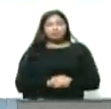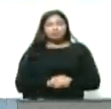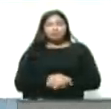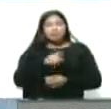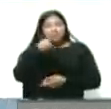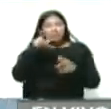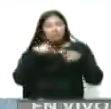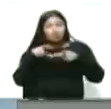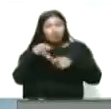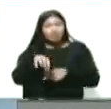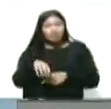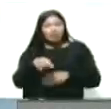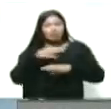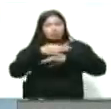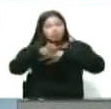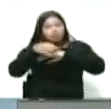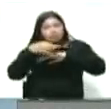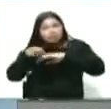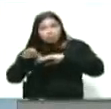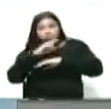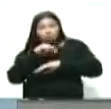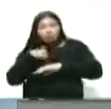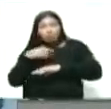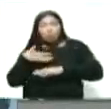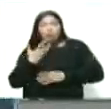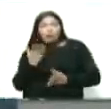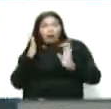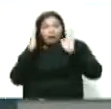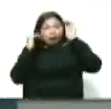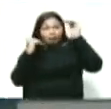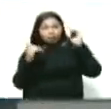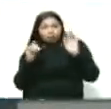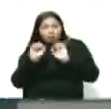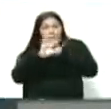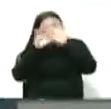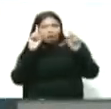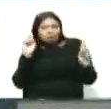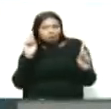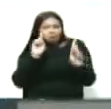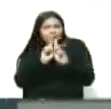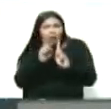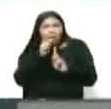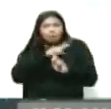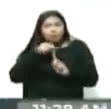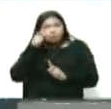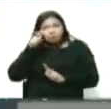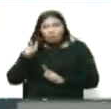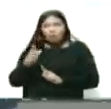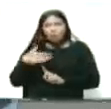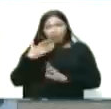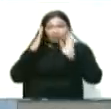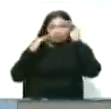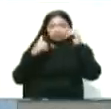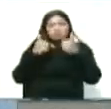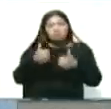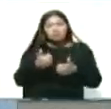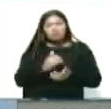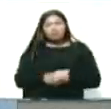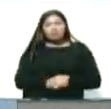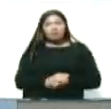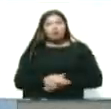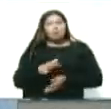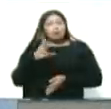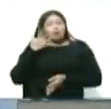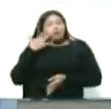de ese estado, de ese municipio, para atender de manera directa a nuestro pueblo. Se puede observar, por